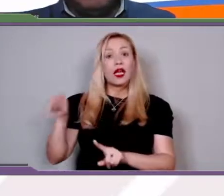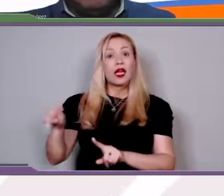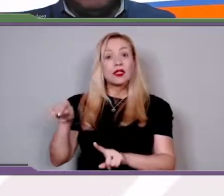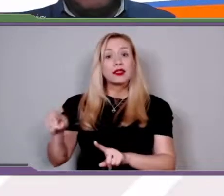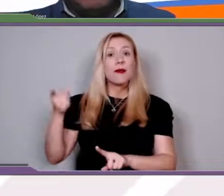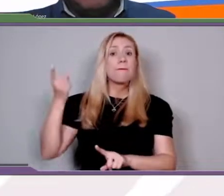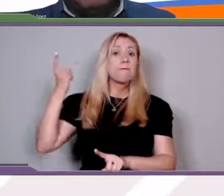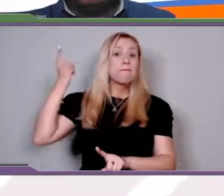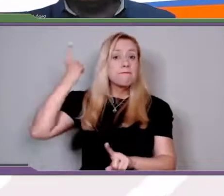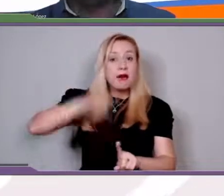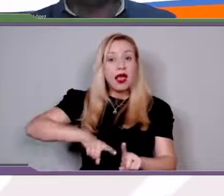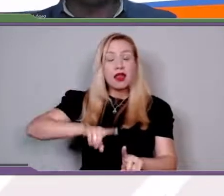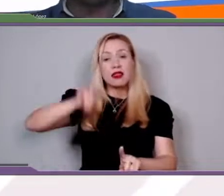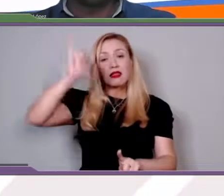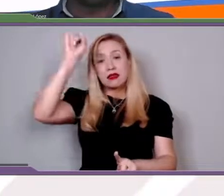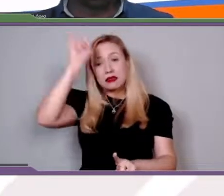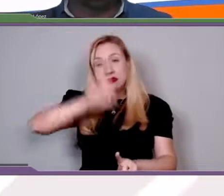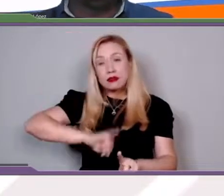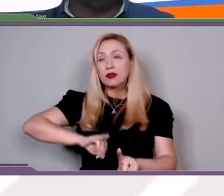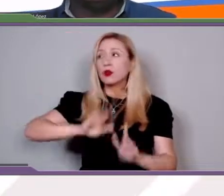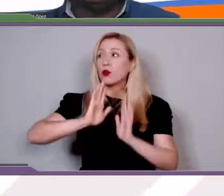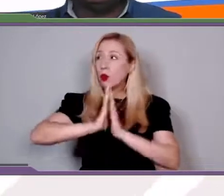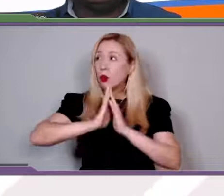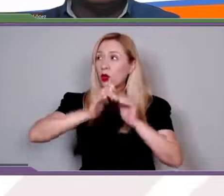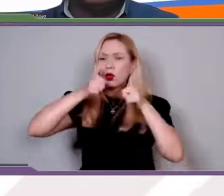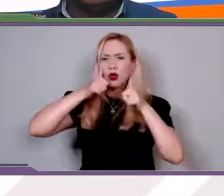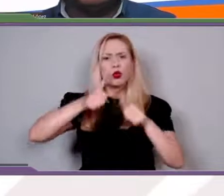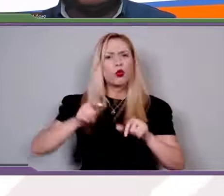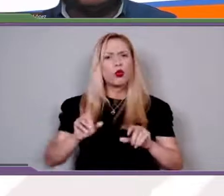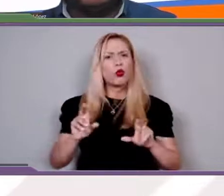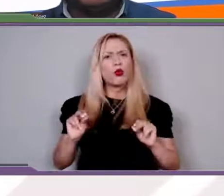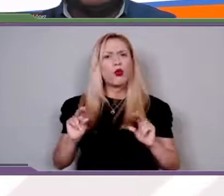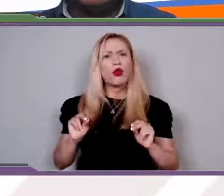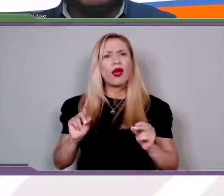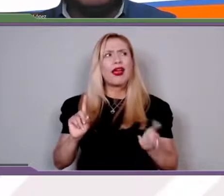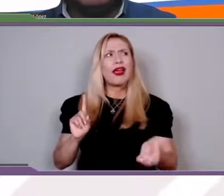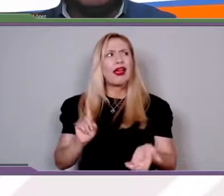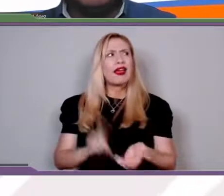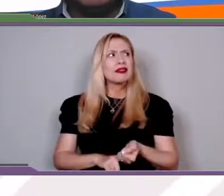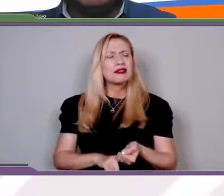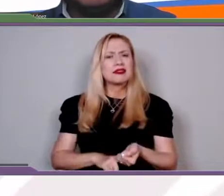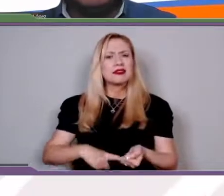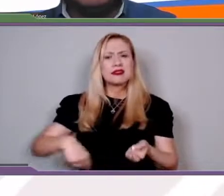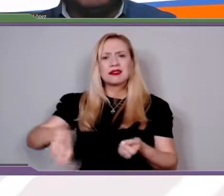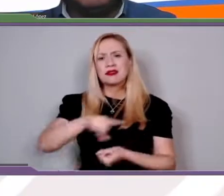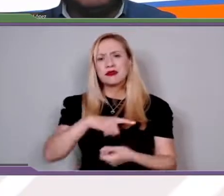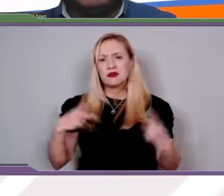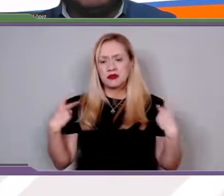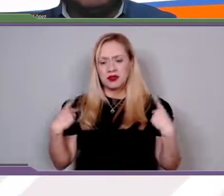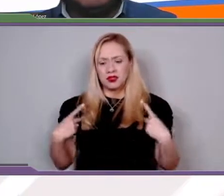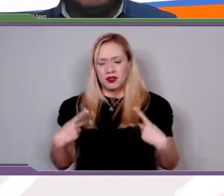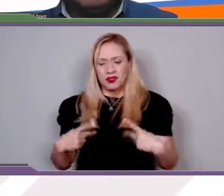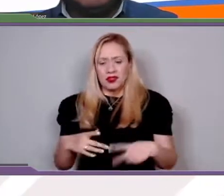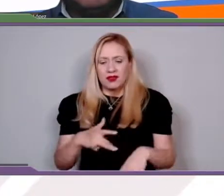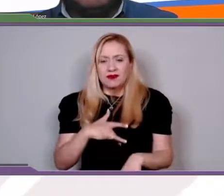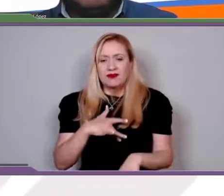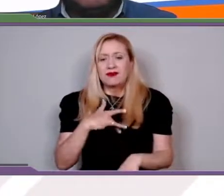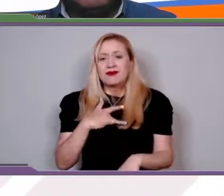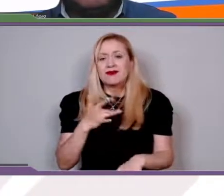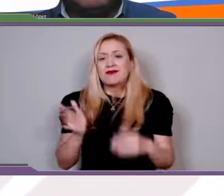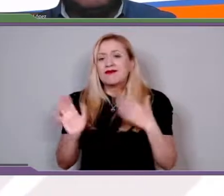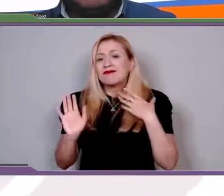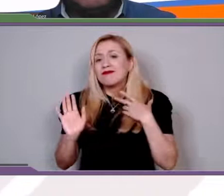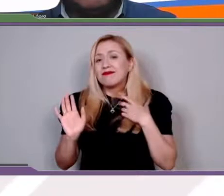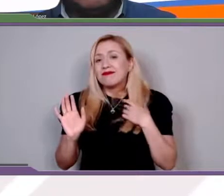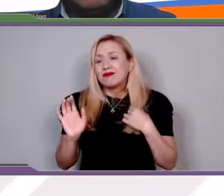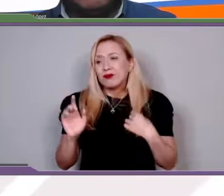instrucción de un trato o no, sino que yo creo que surgió, y esto es muy bueno, o